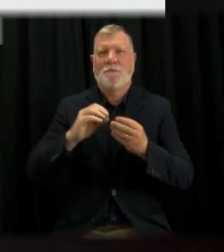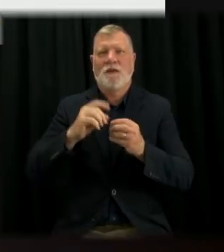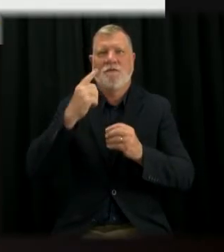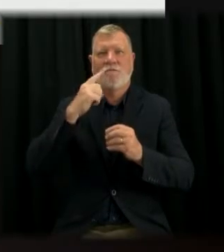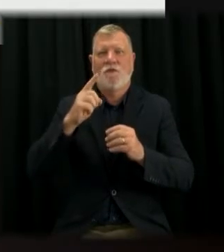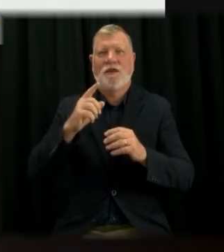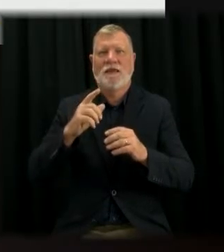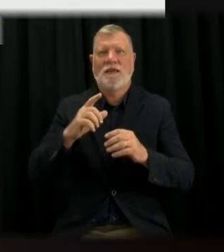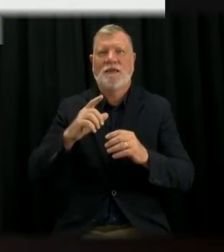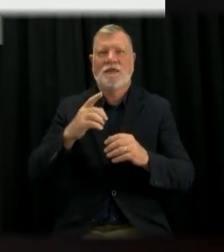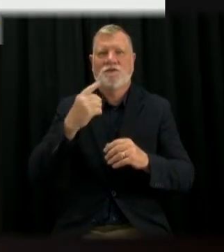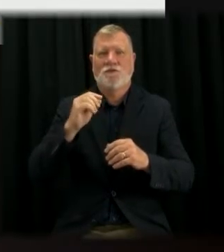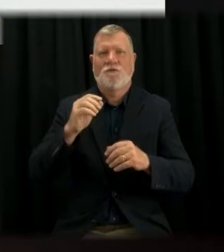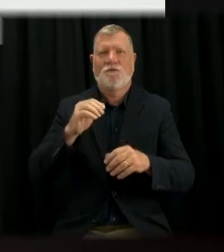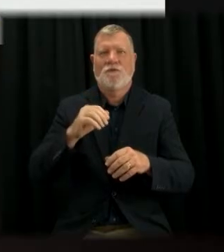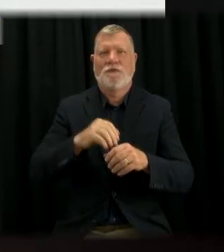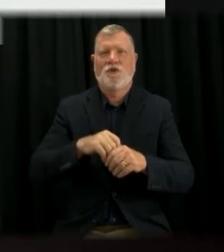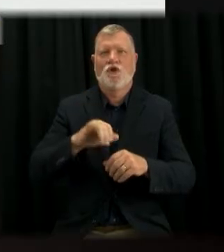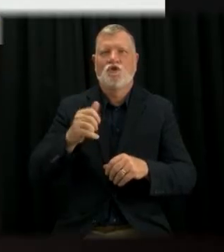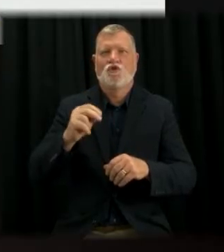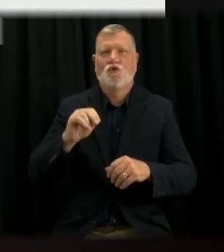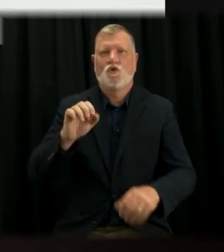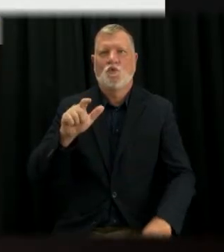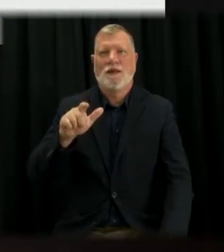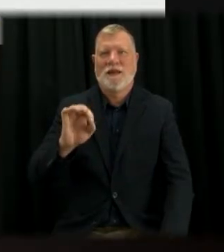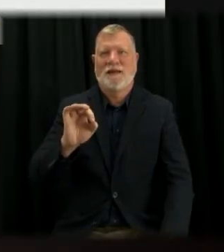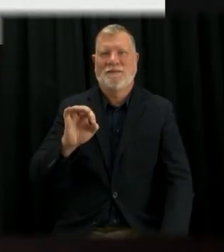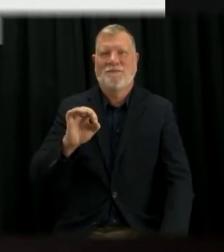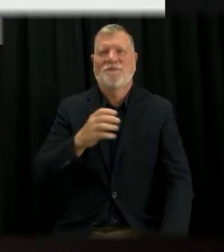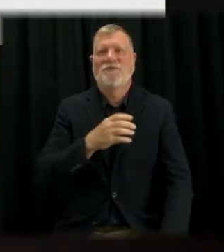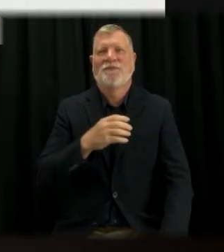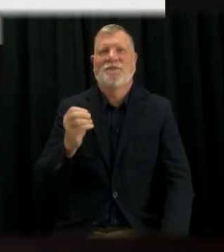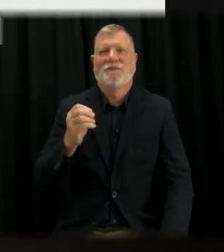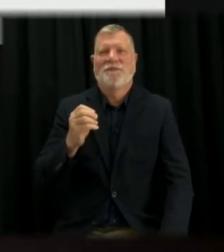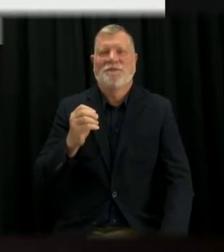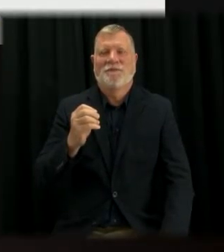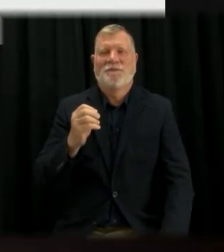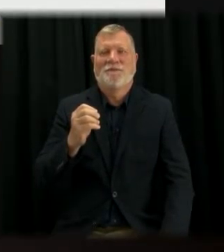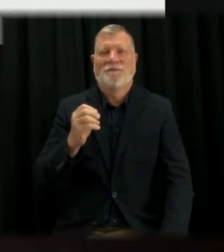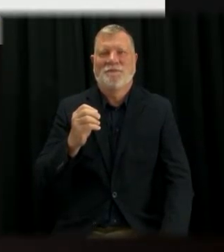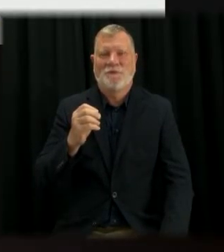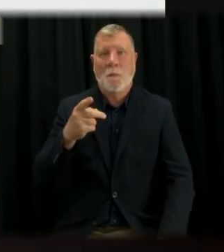estados fueron emitidos recientemente el 29 de junio y